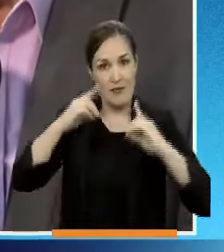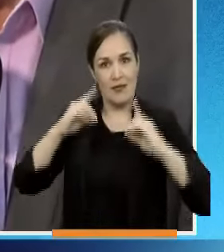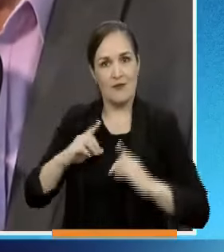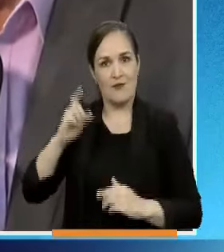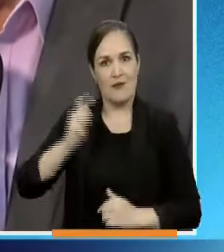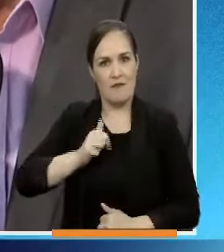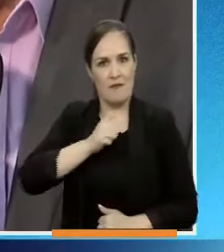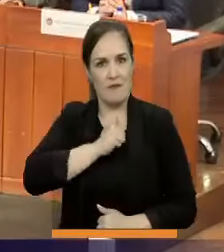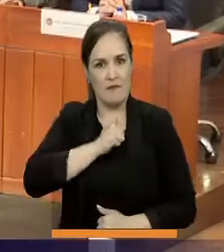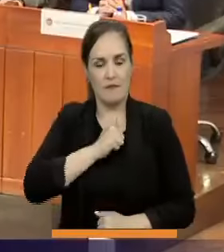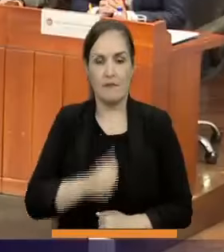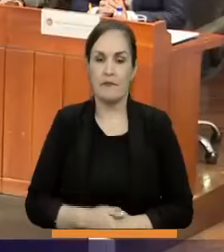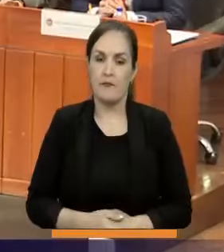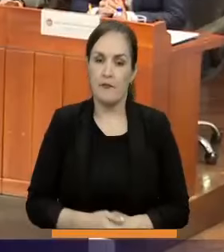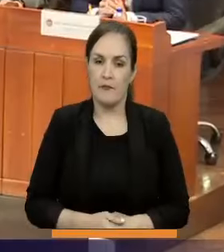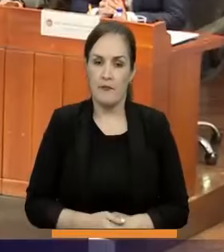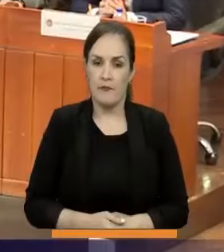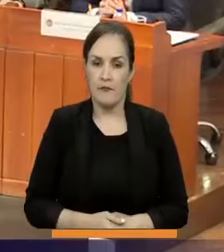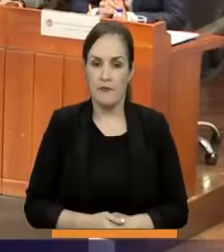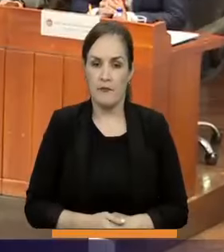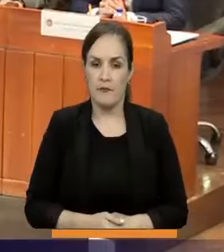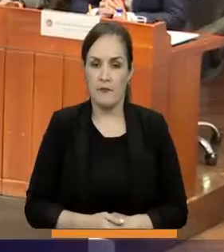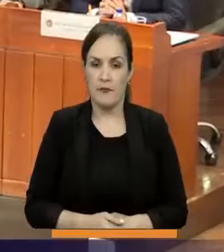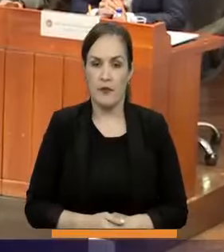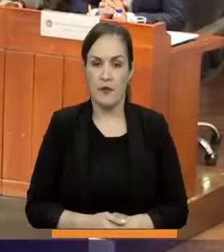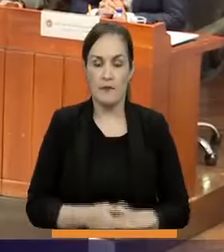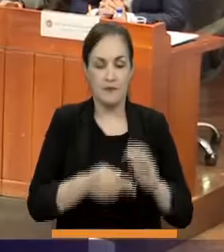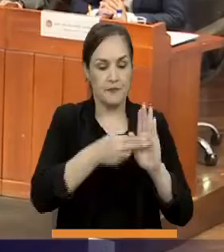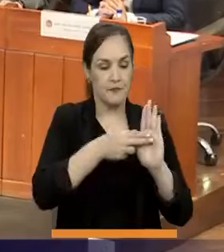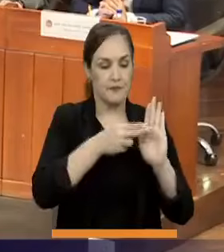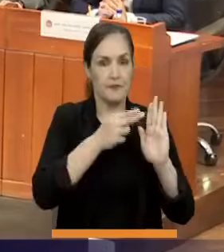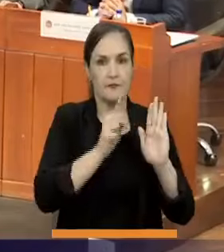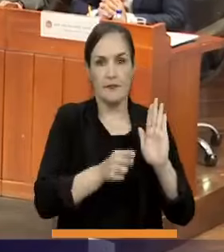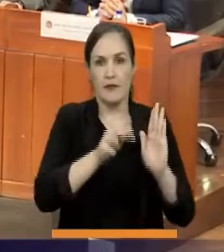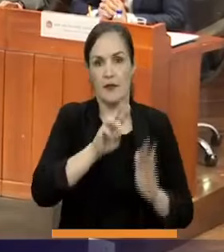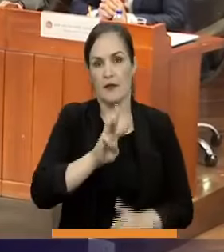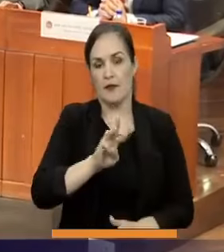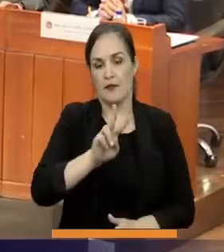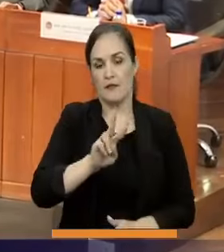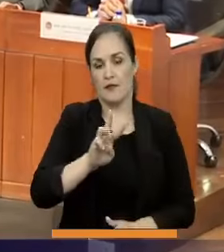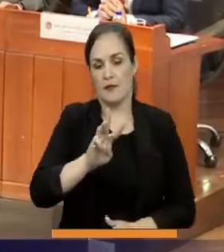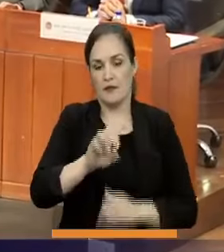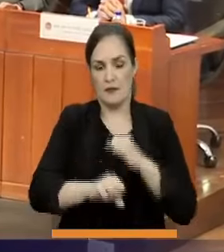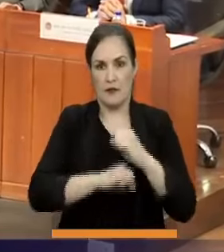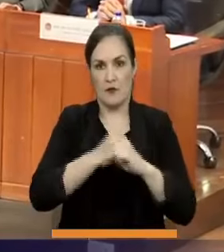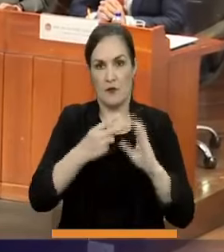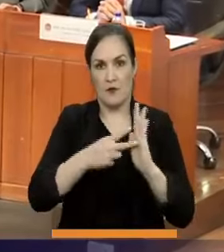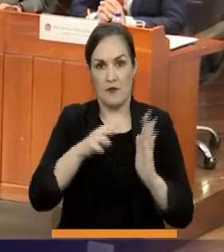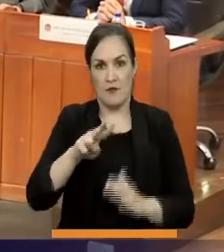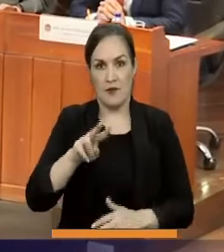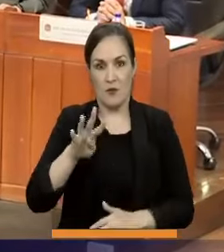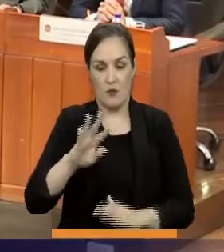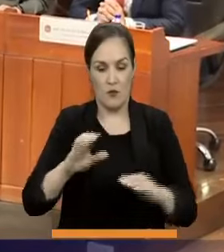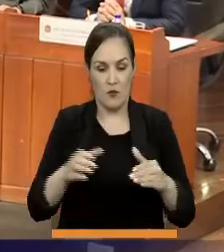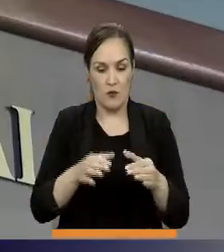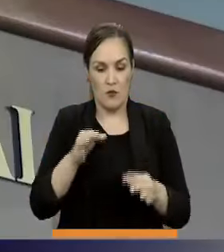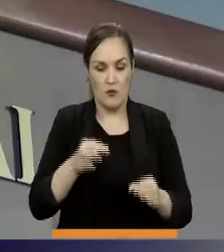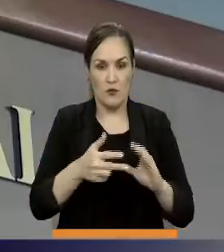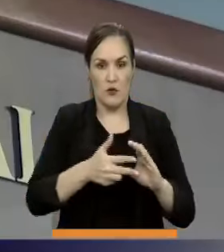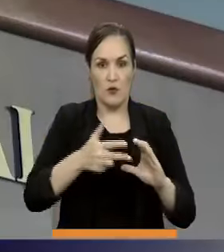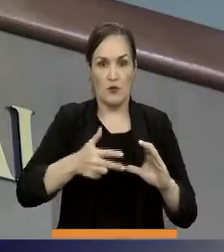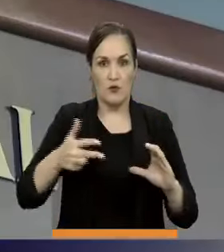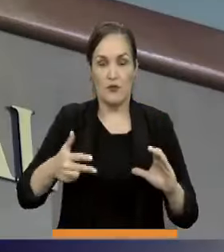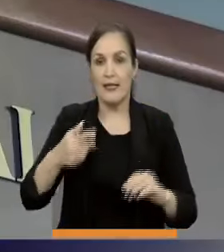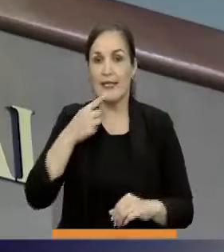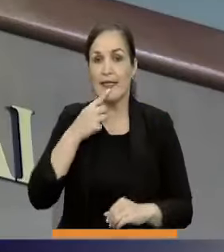detalles. A partir de la sentencia 323 del 2024, la Corte Constitucional alineó el uso de